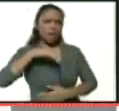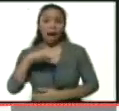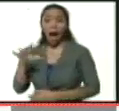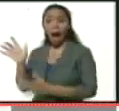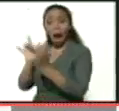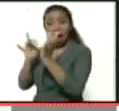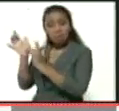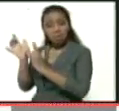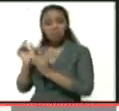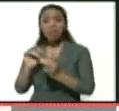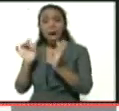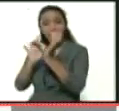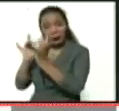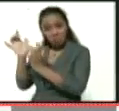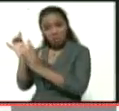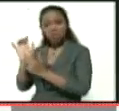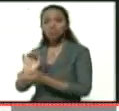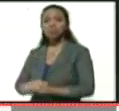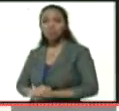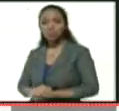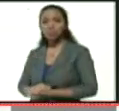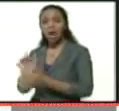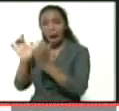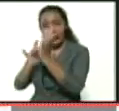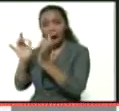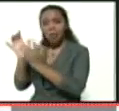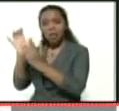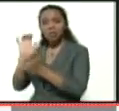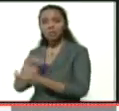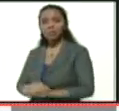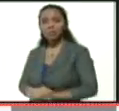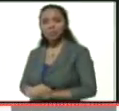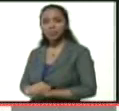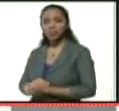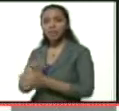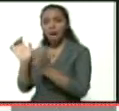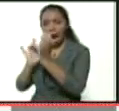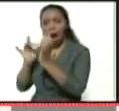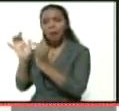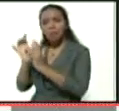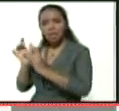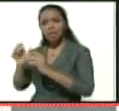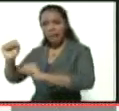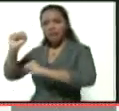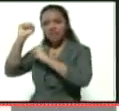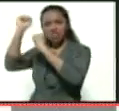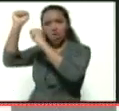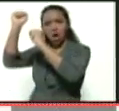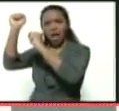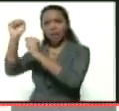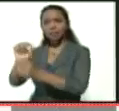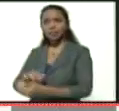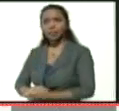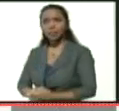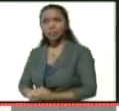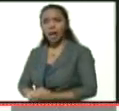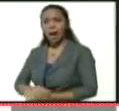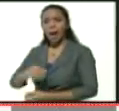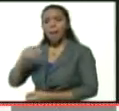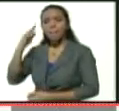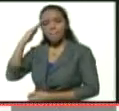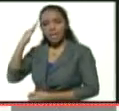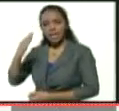Sí, mucha fuerza. Abril. Abril. Abril de la victoria